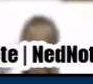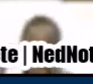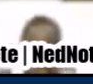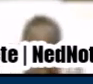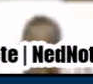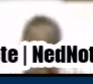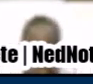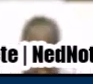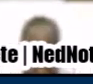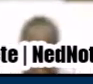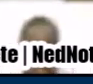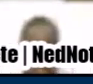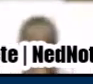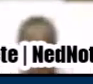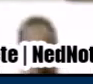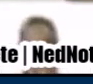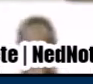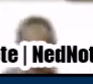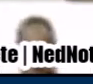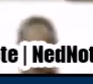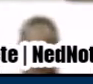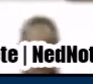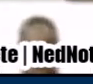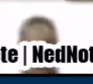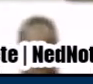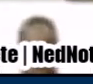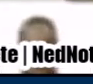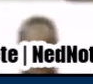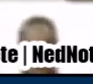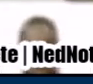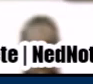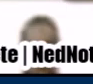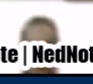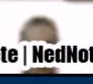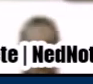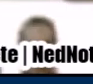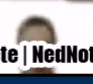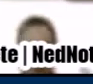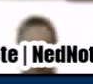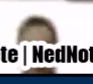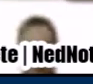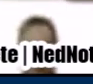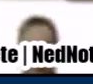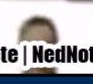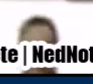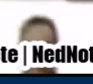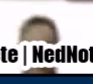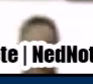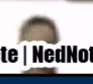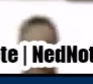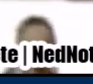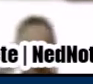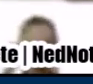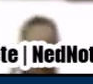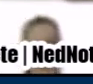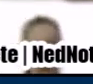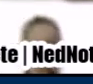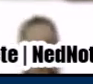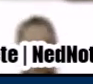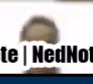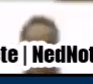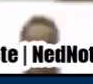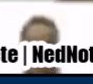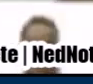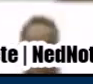todos para poder articular una respuesta. No solamente que está esperando Venezuela, sino el mundo entero que nos acompaña en esta lucha. Así que a